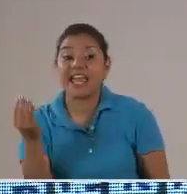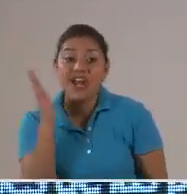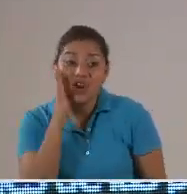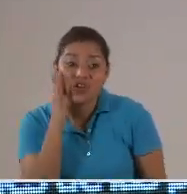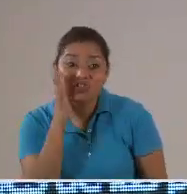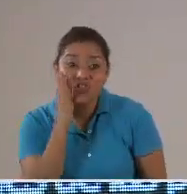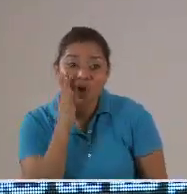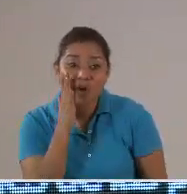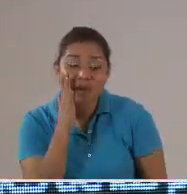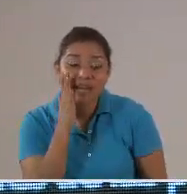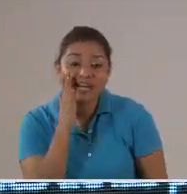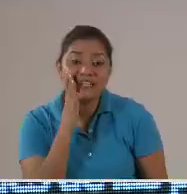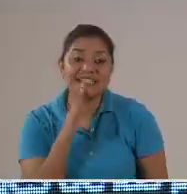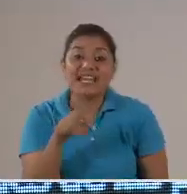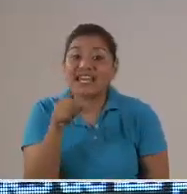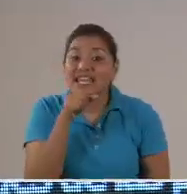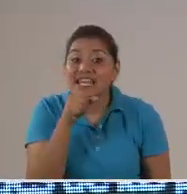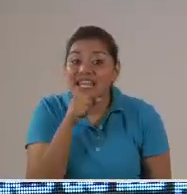viejos